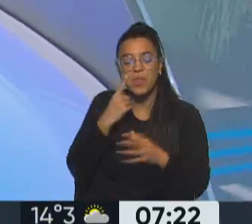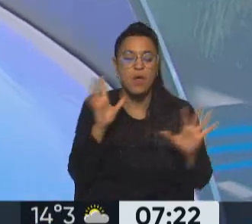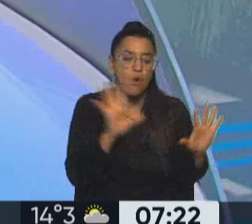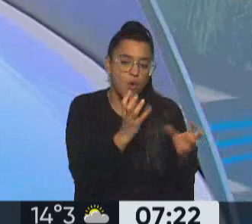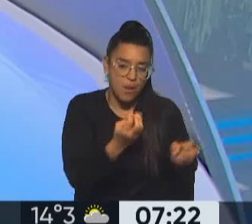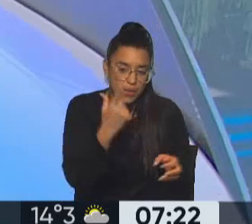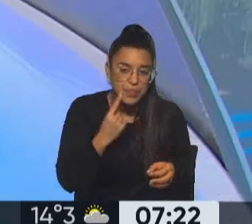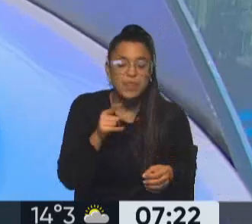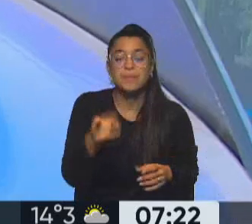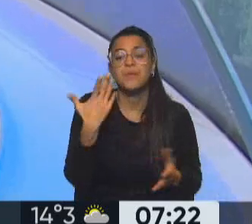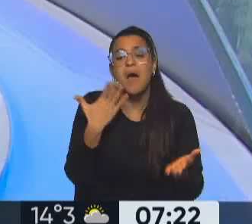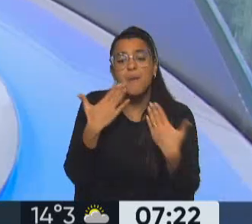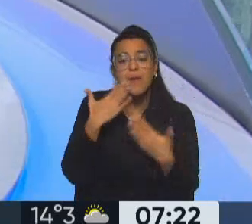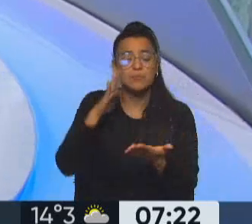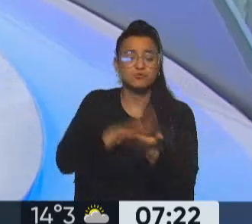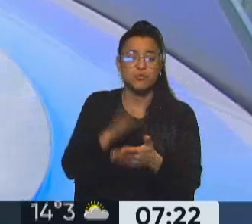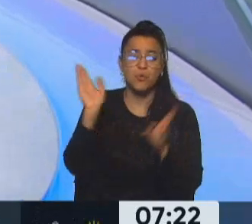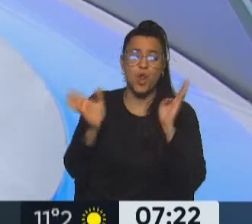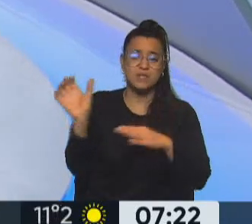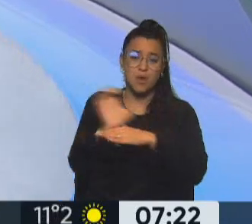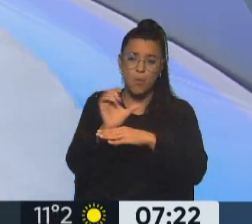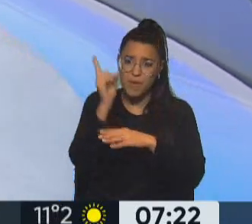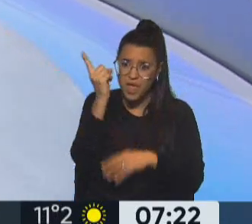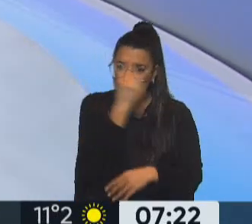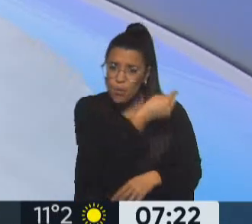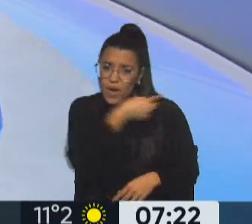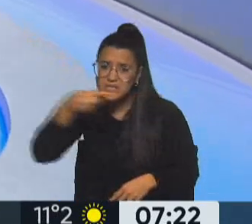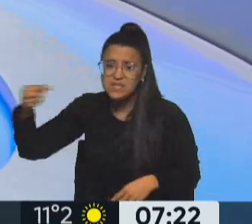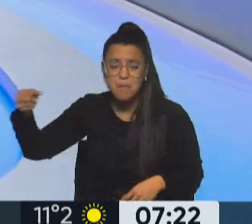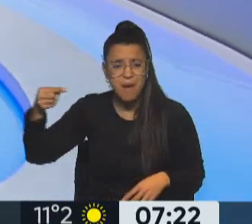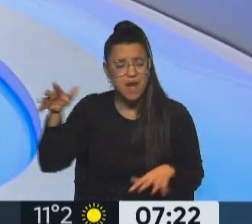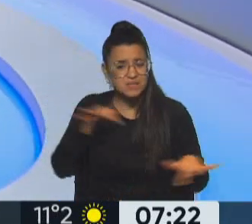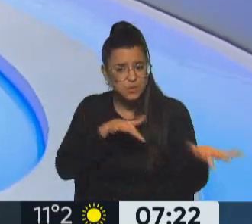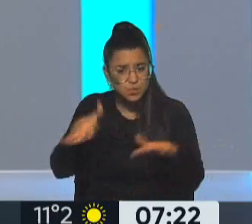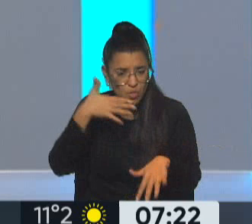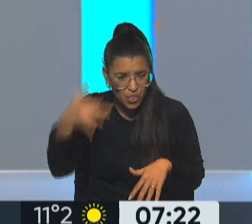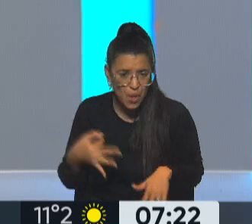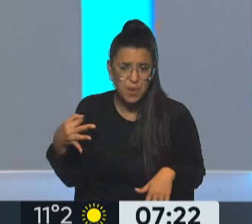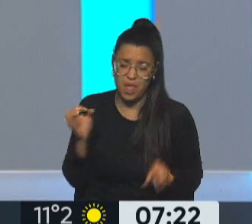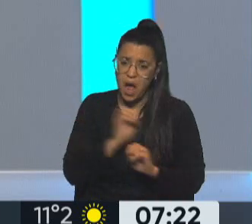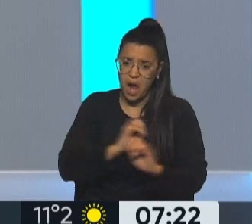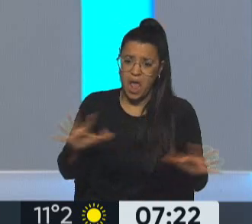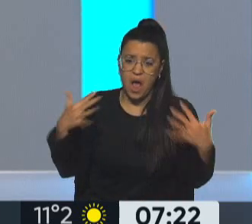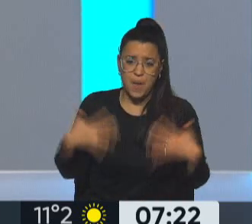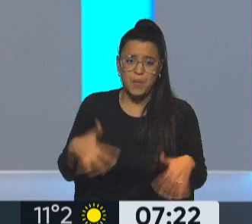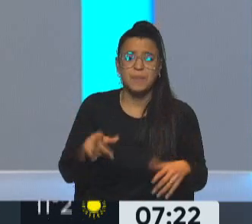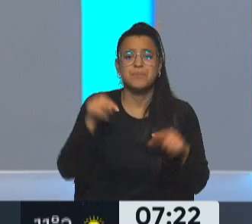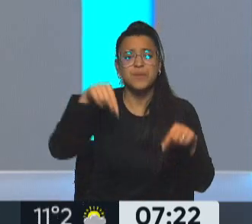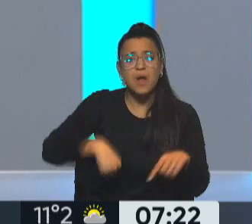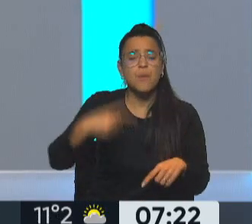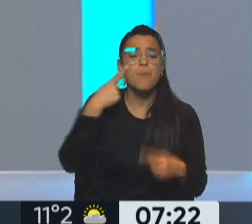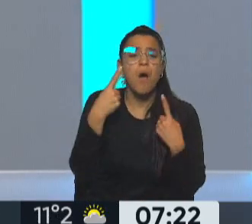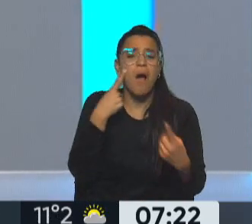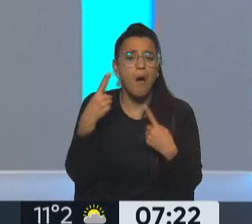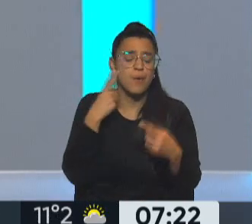que hablar de violencia en Ecuador, pero con una semana con hechos, la verdad, bastante graves, que es lo que vamos a repasar,